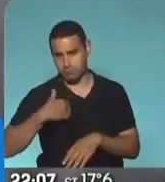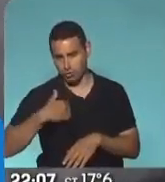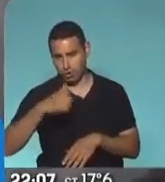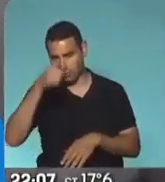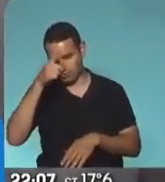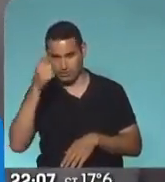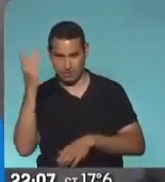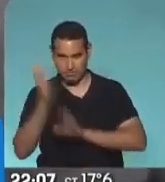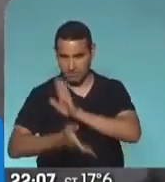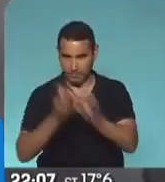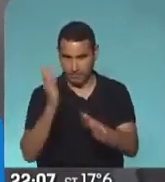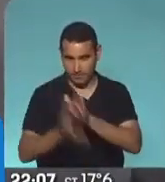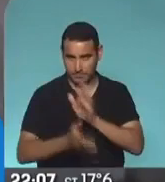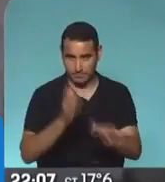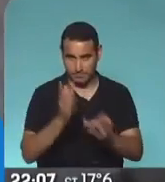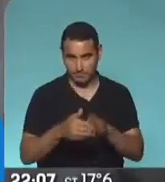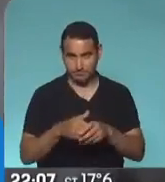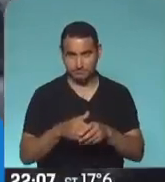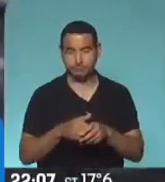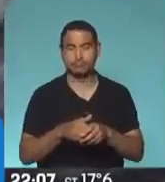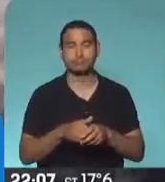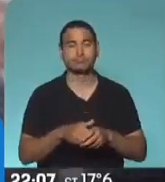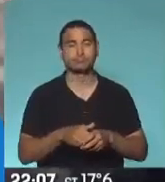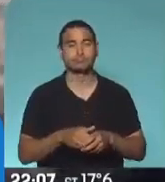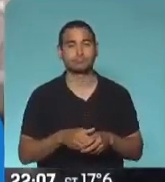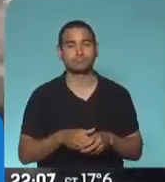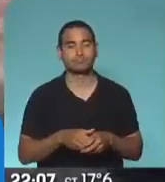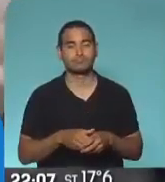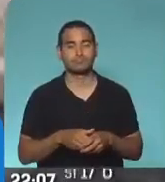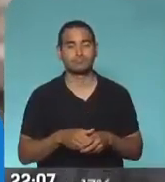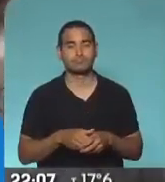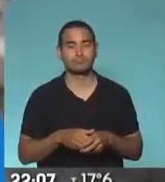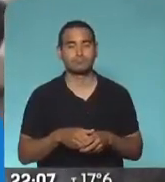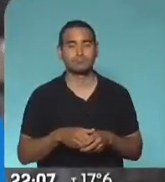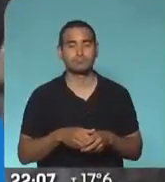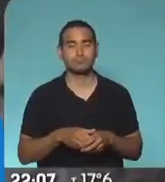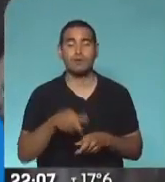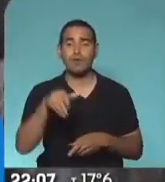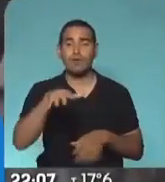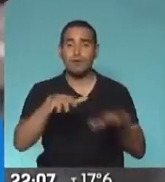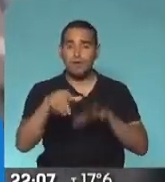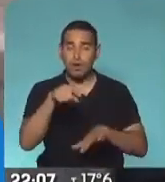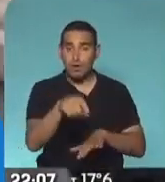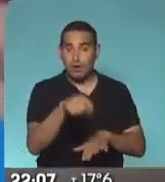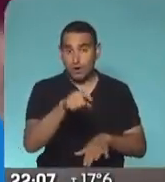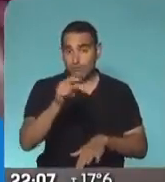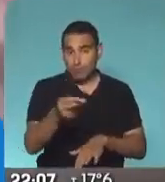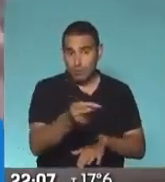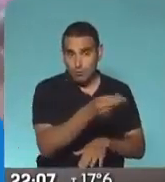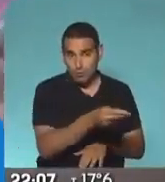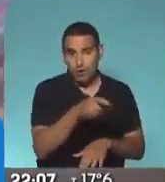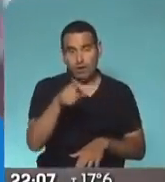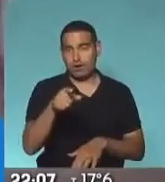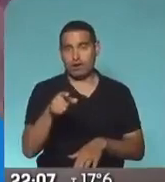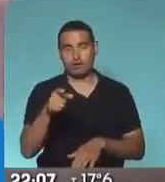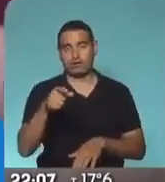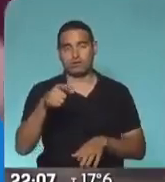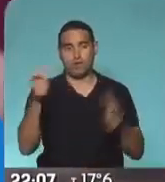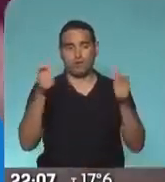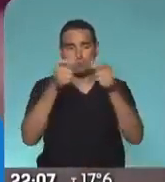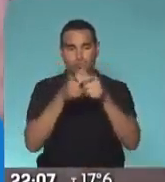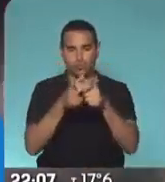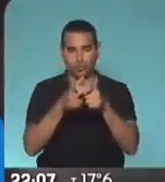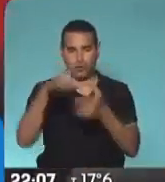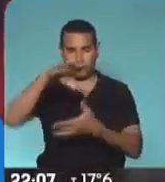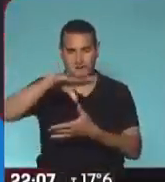planta de combustibles de Sencata, en la localidad del Alto. Un episodio que derivó en la inmediata condena de la Comisión Interamericana de Derechos